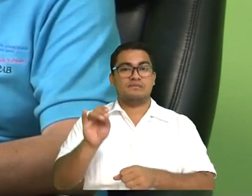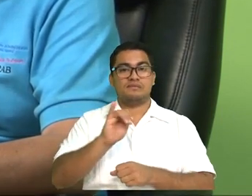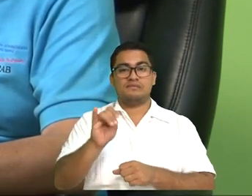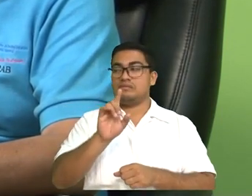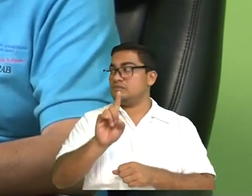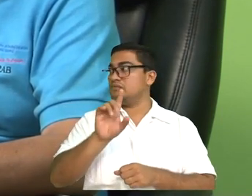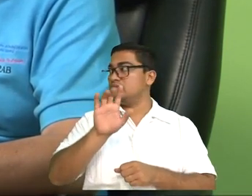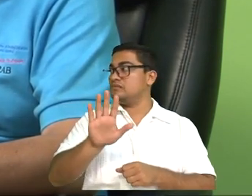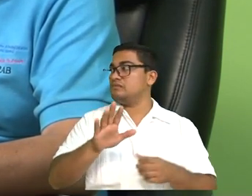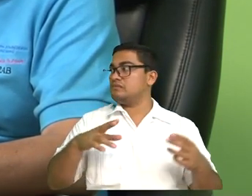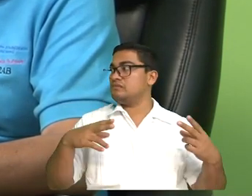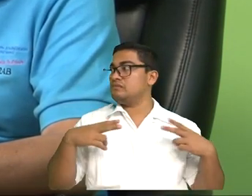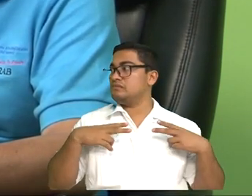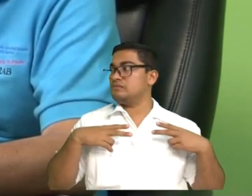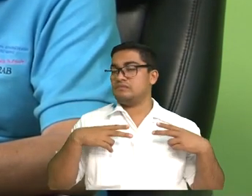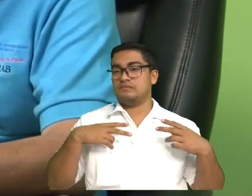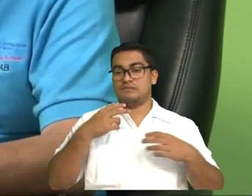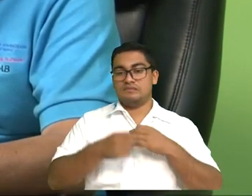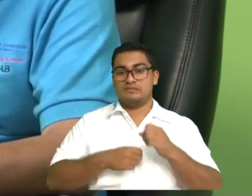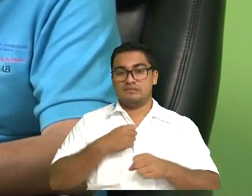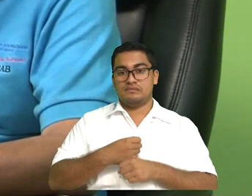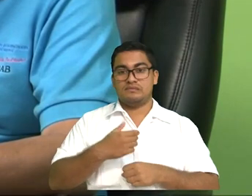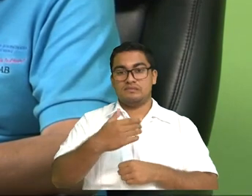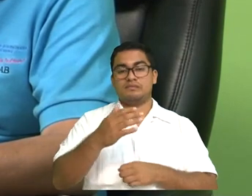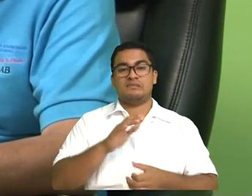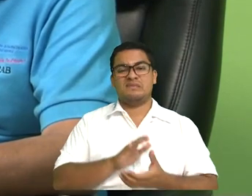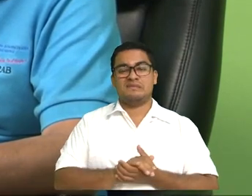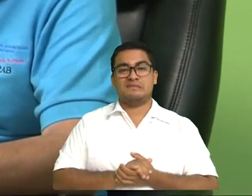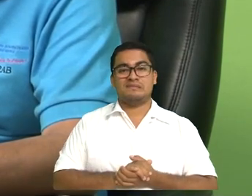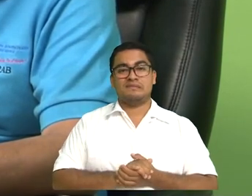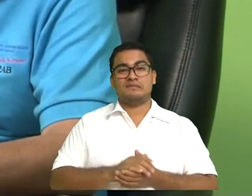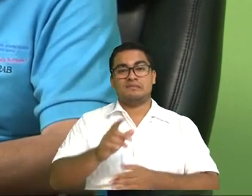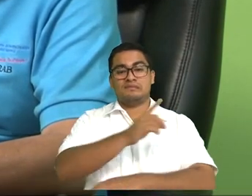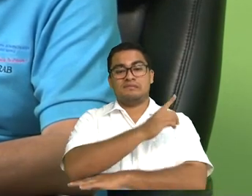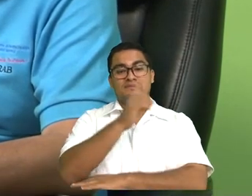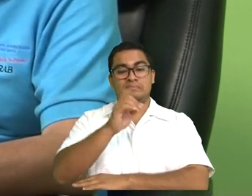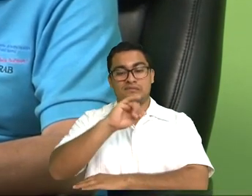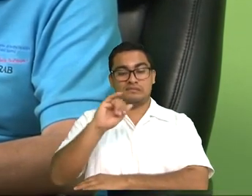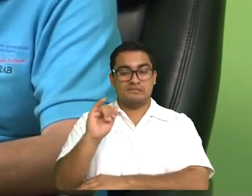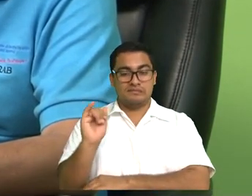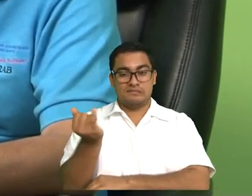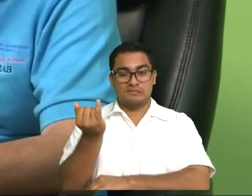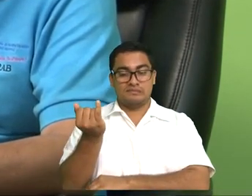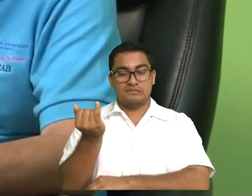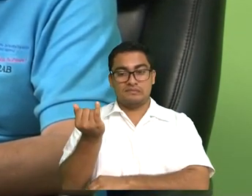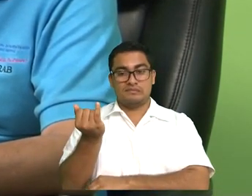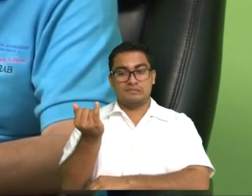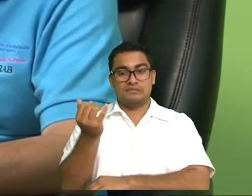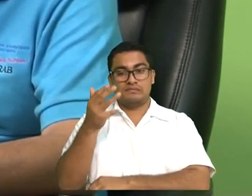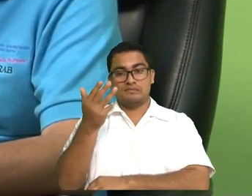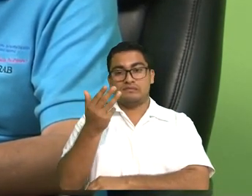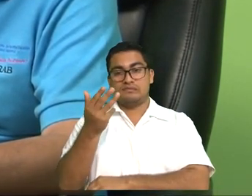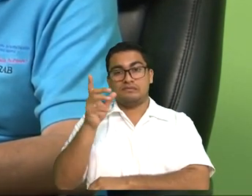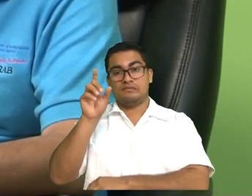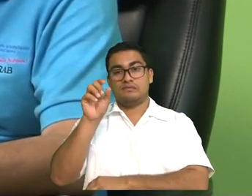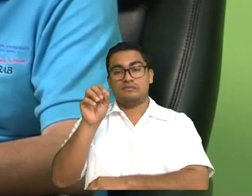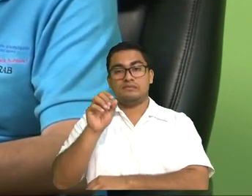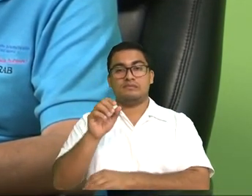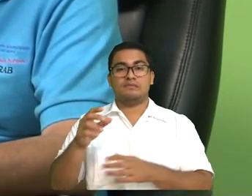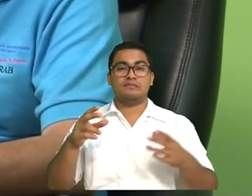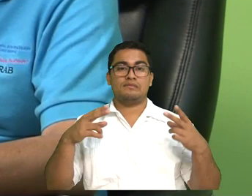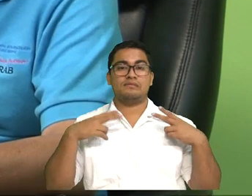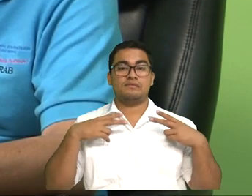abril del presente año. Los días jueves 9 y viernes 10 de abril no se computarán a